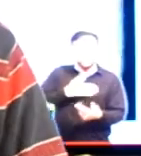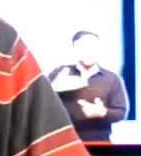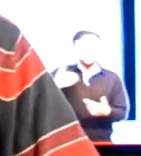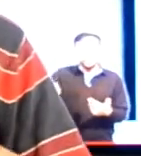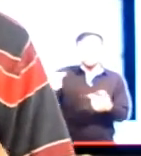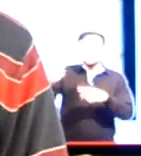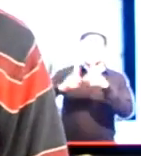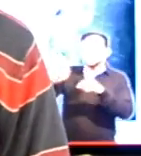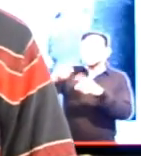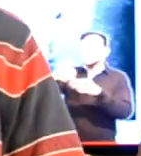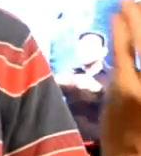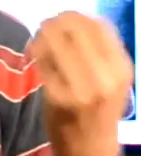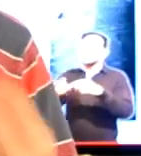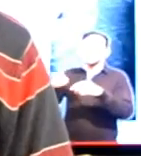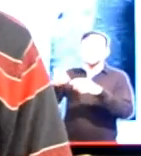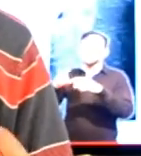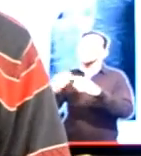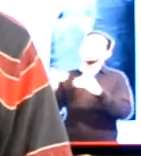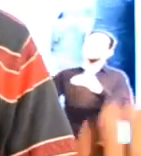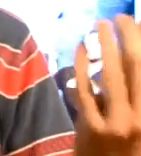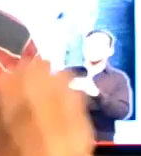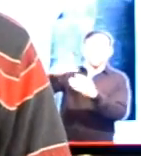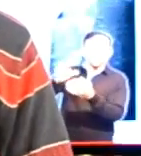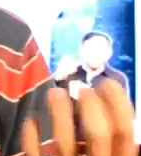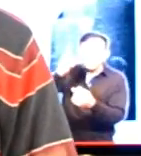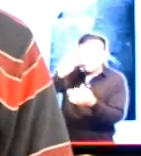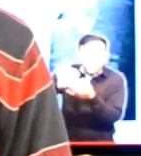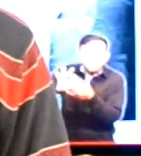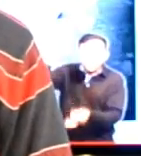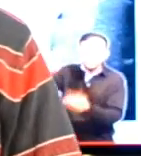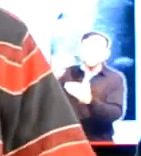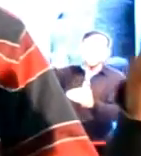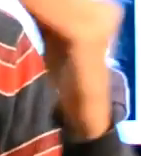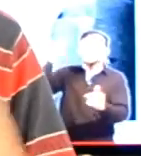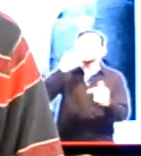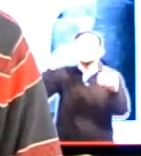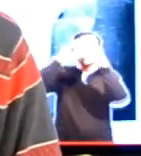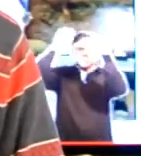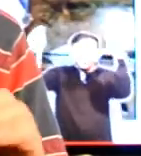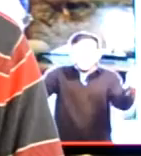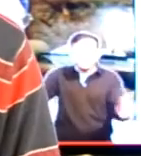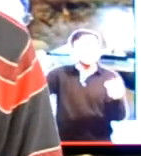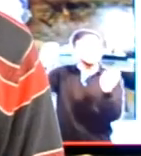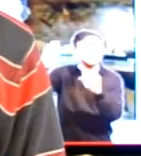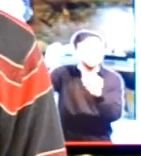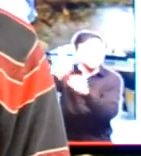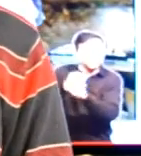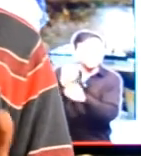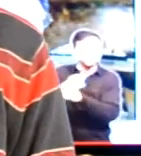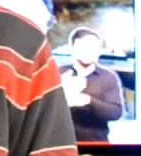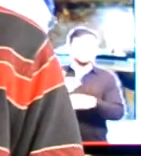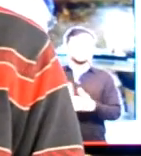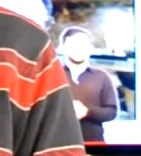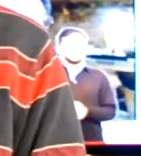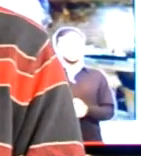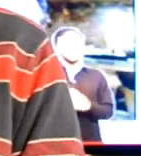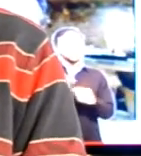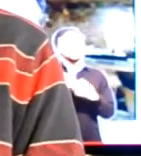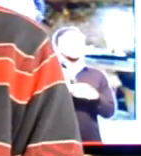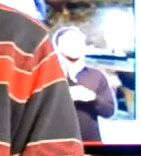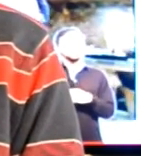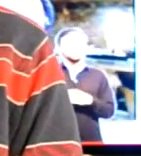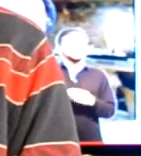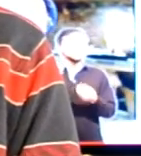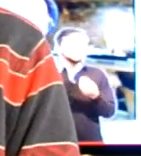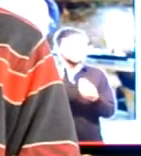jóvenes, vienen docentes, todos quieren aprender algo nuevo. Y ahora se suma esto acá. Así que estamos contentos.